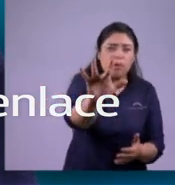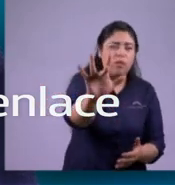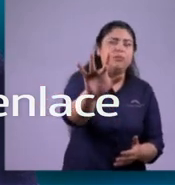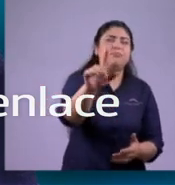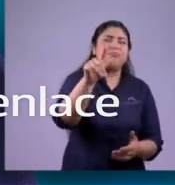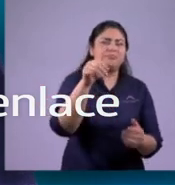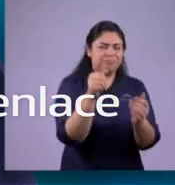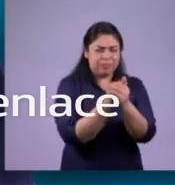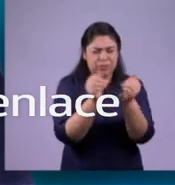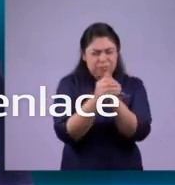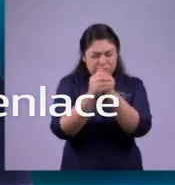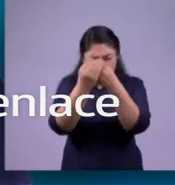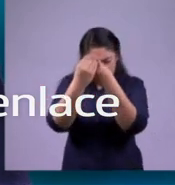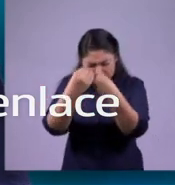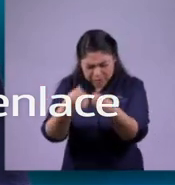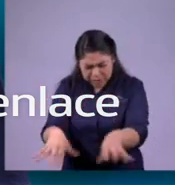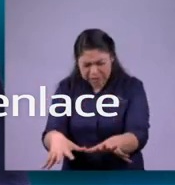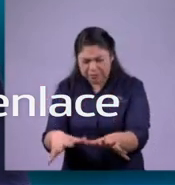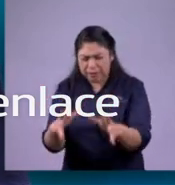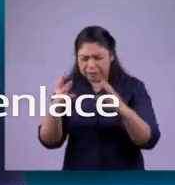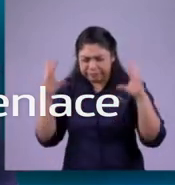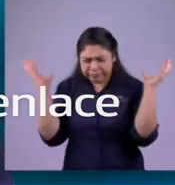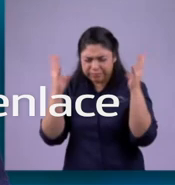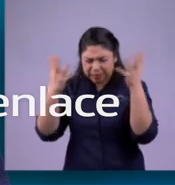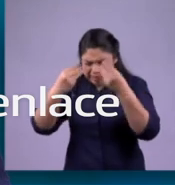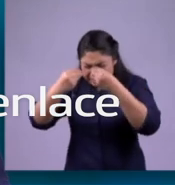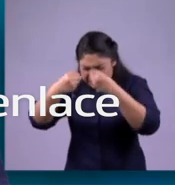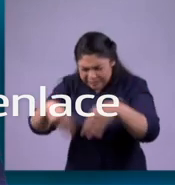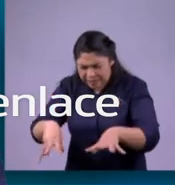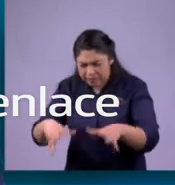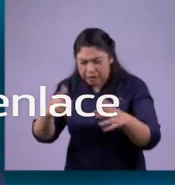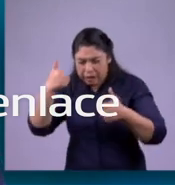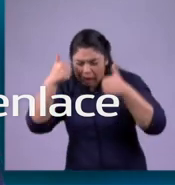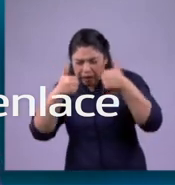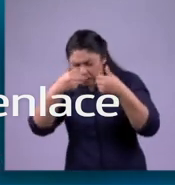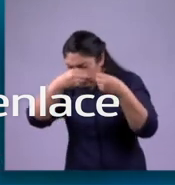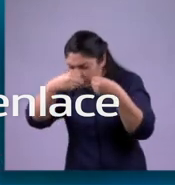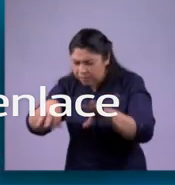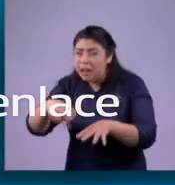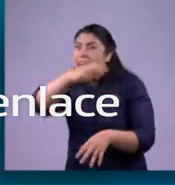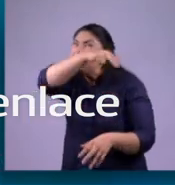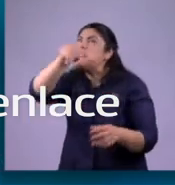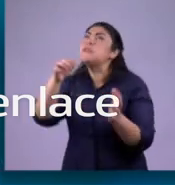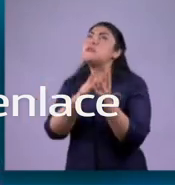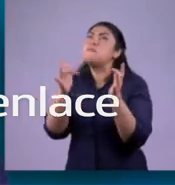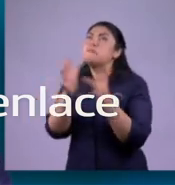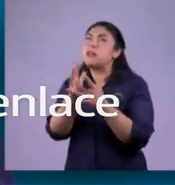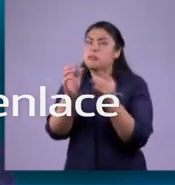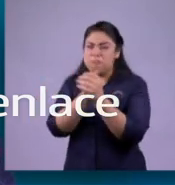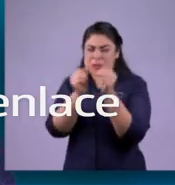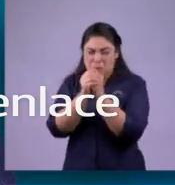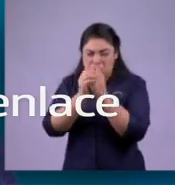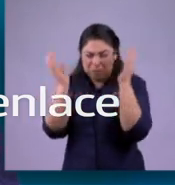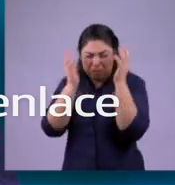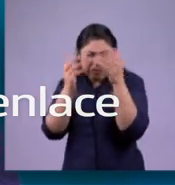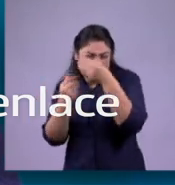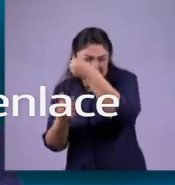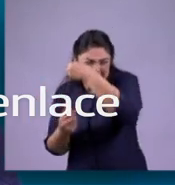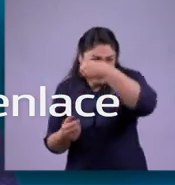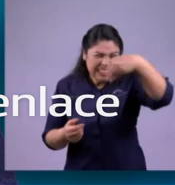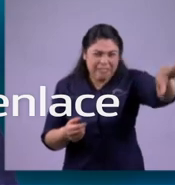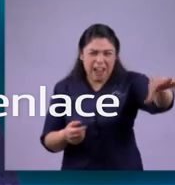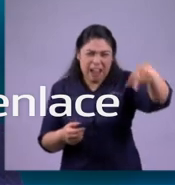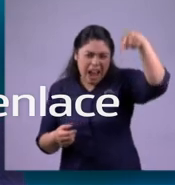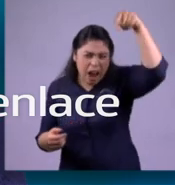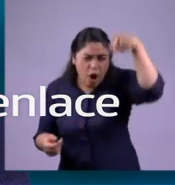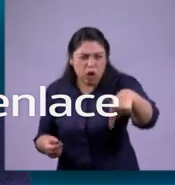todo afán todo angustia toda incertidumbre en el nombre poderoso de jesús ordeno que todo eso se largue ahora misma ahora